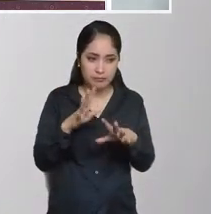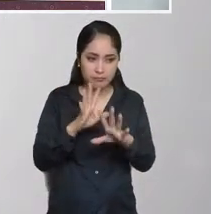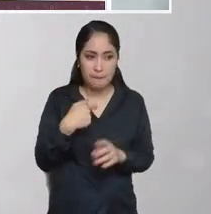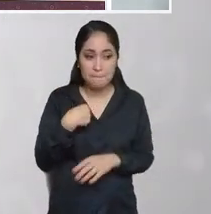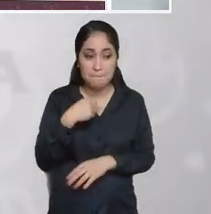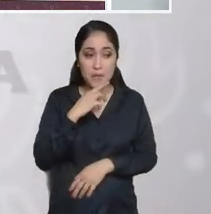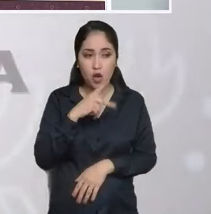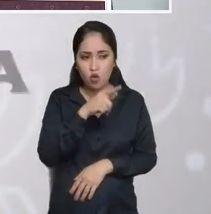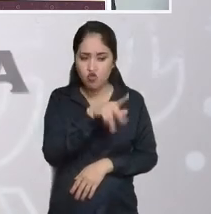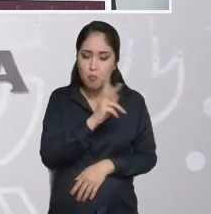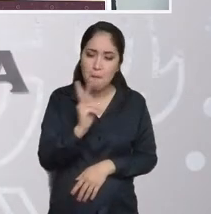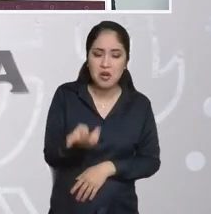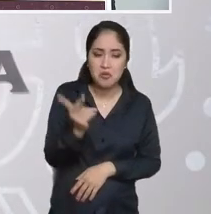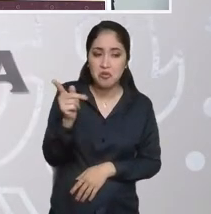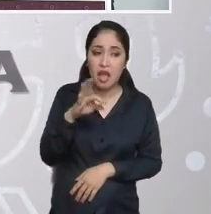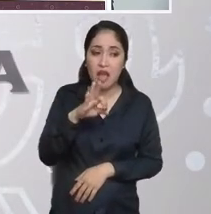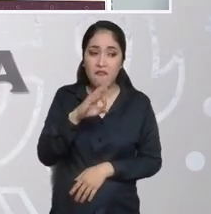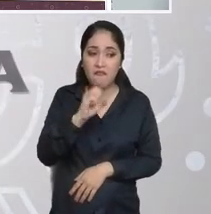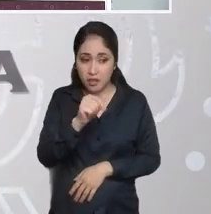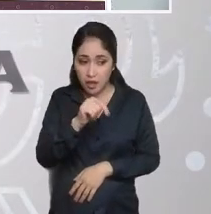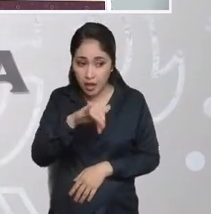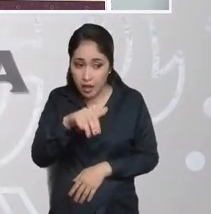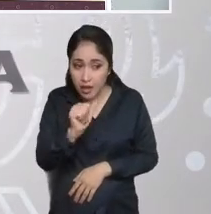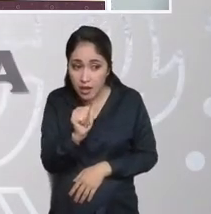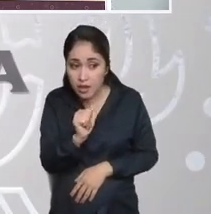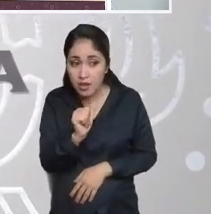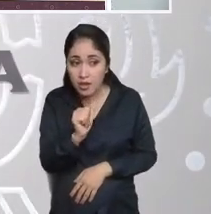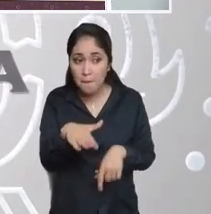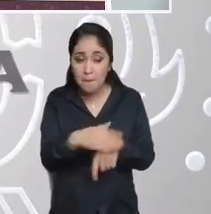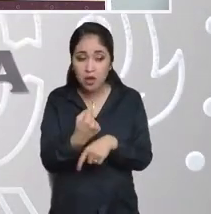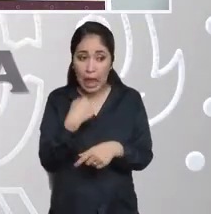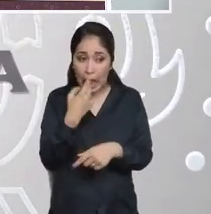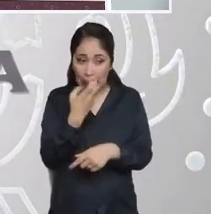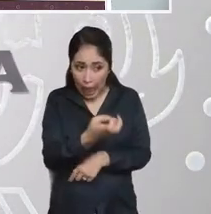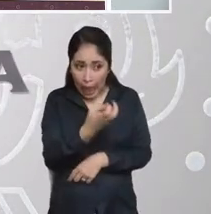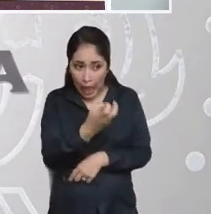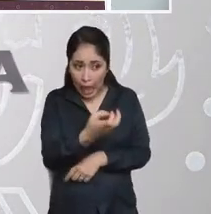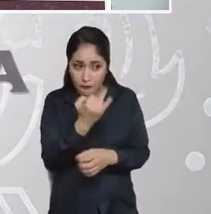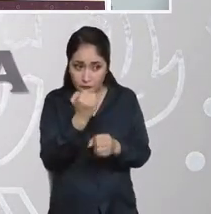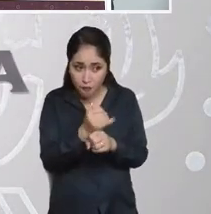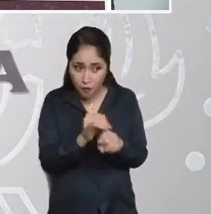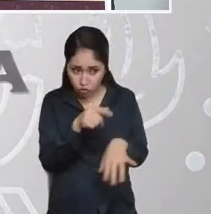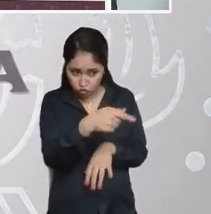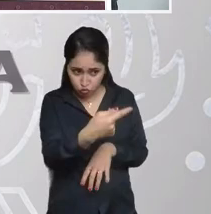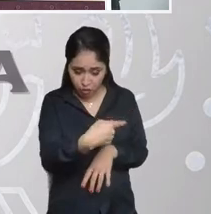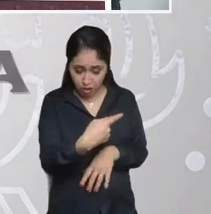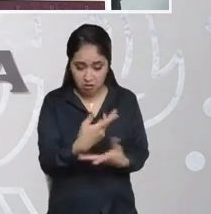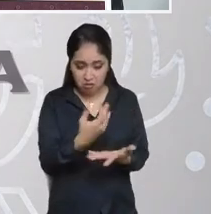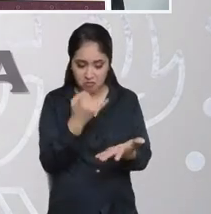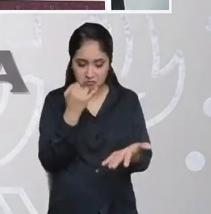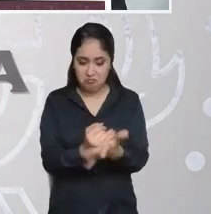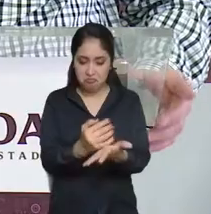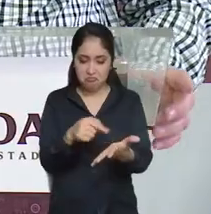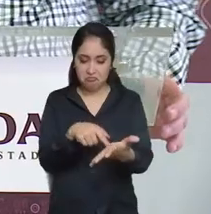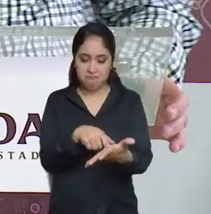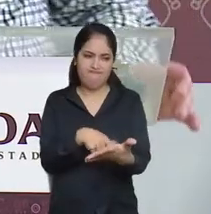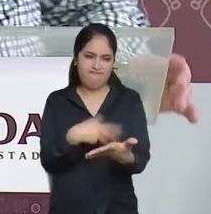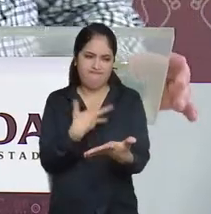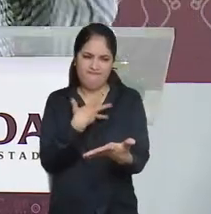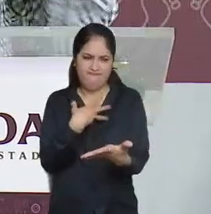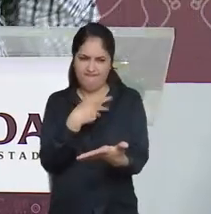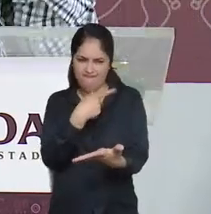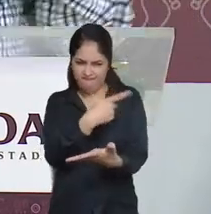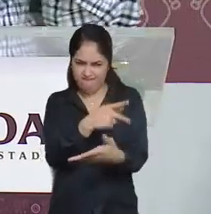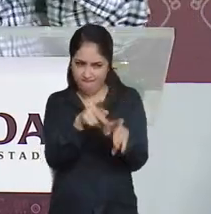a la fiscalía, y porque no tenemos ese dato de usted, es el dato de ustedes, de su periódico, ese dato no